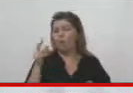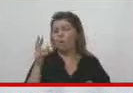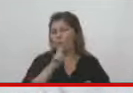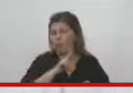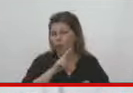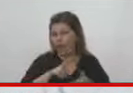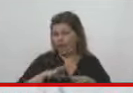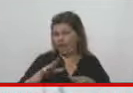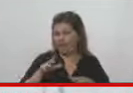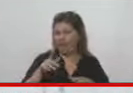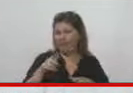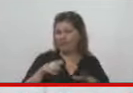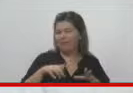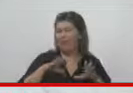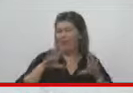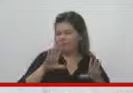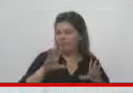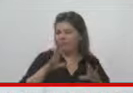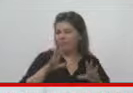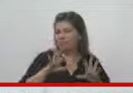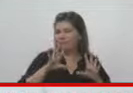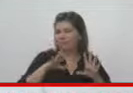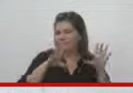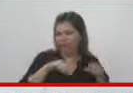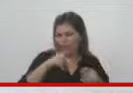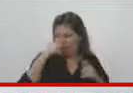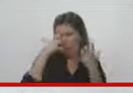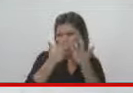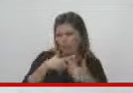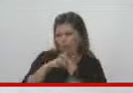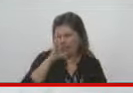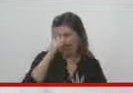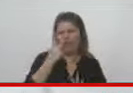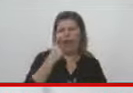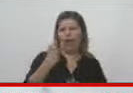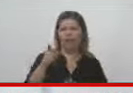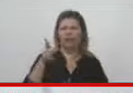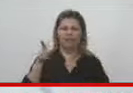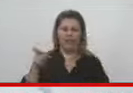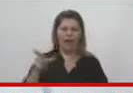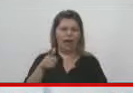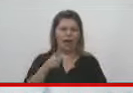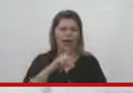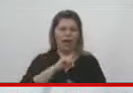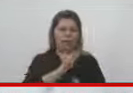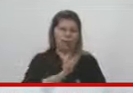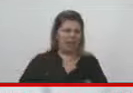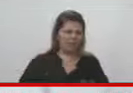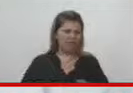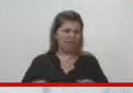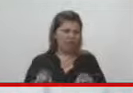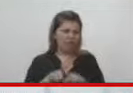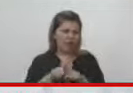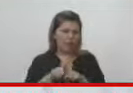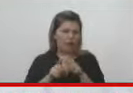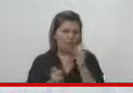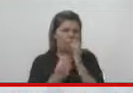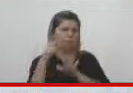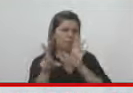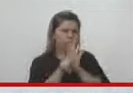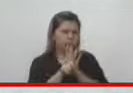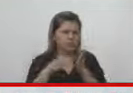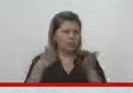negar que el Ejecutivo Nacional se ha arrogado facultades legislativas, ha intervenido 300